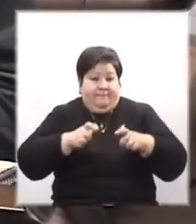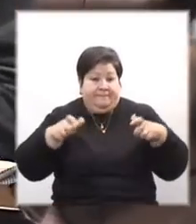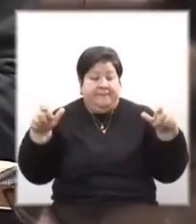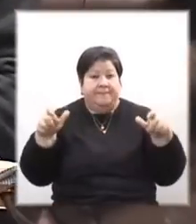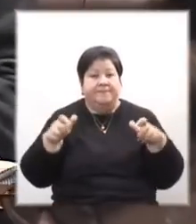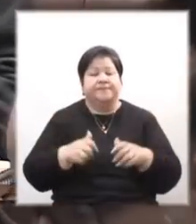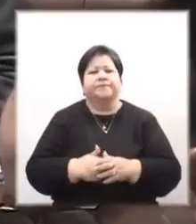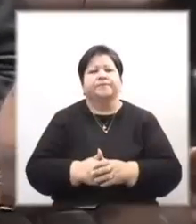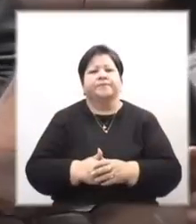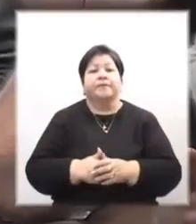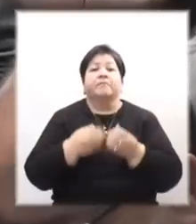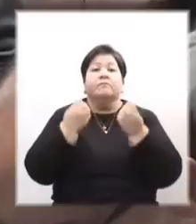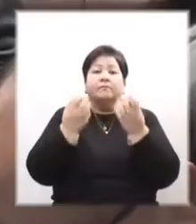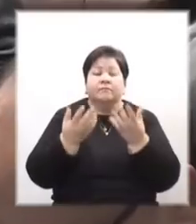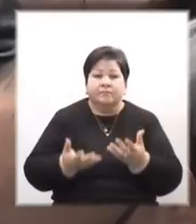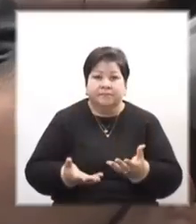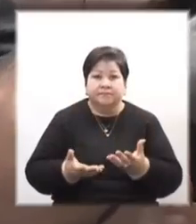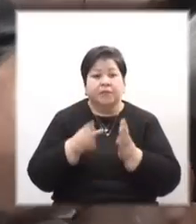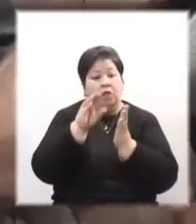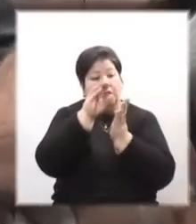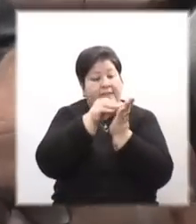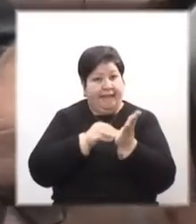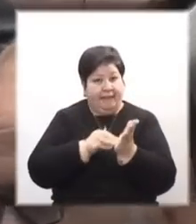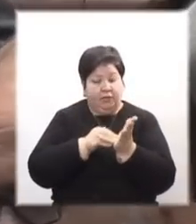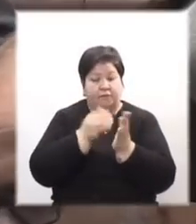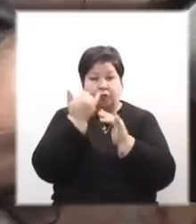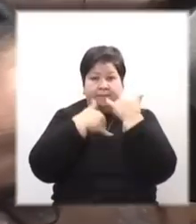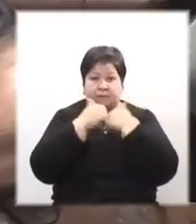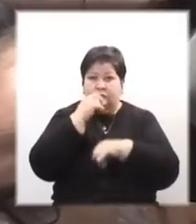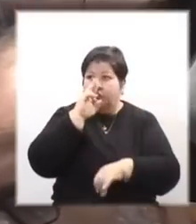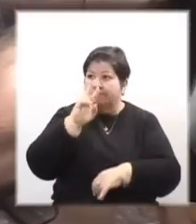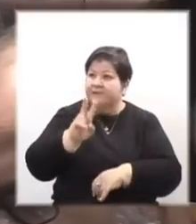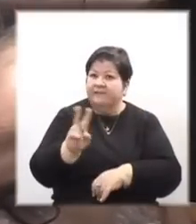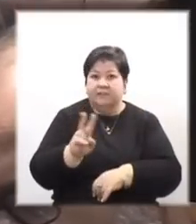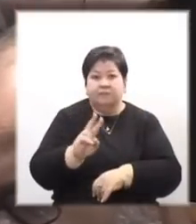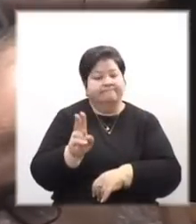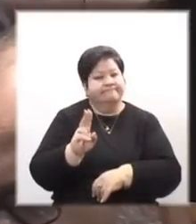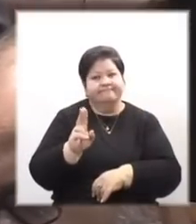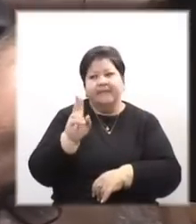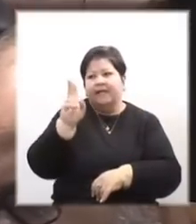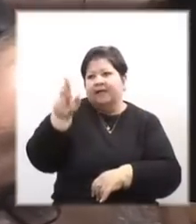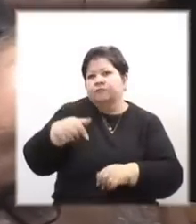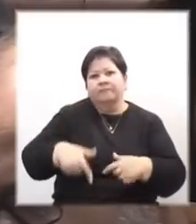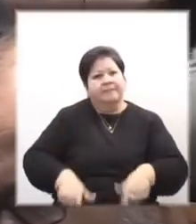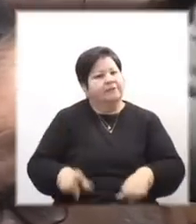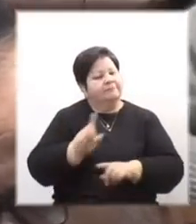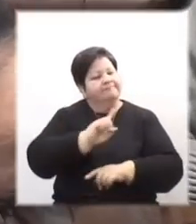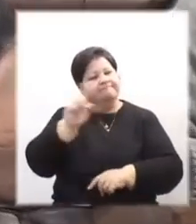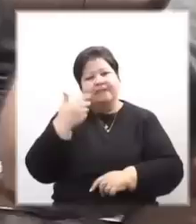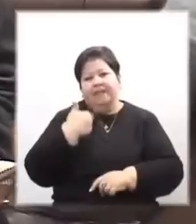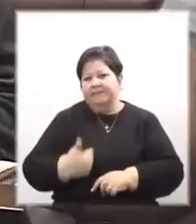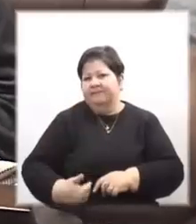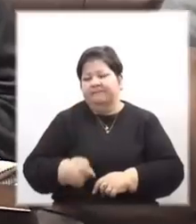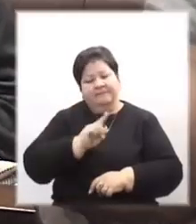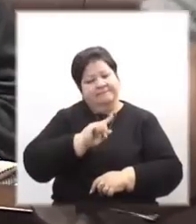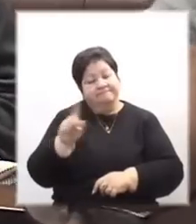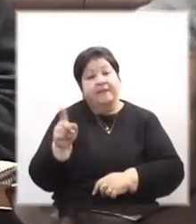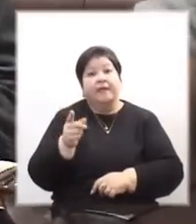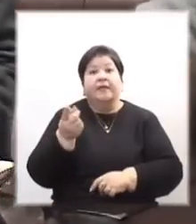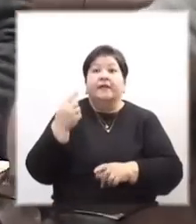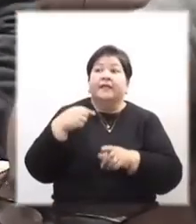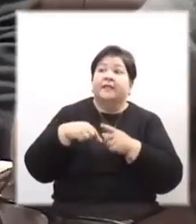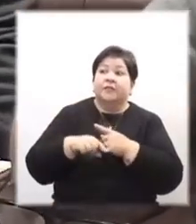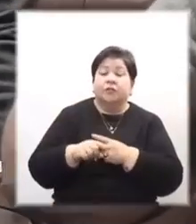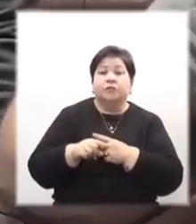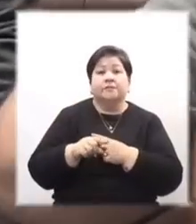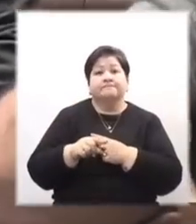Justamente, los datos del 2022 no le dieron la razón al ministro, lamentablemente. Y nosotros aquí también hacemos una